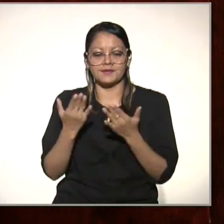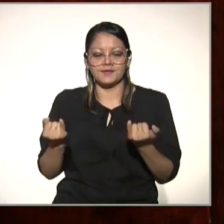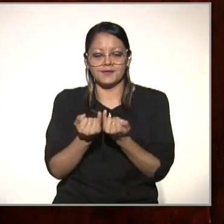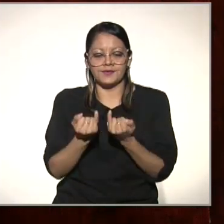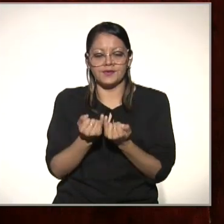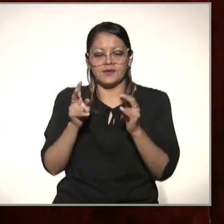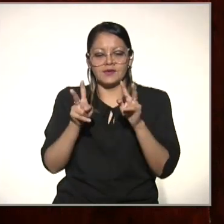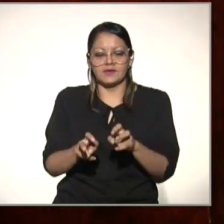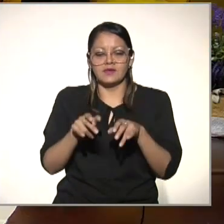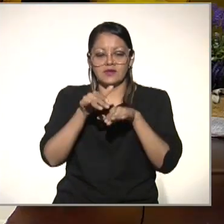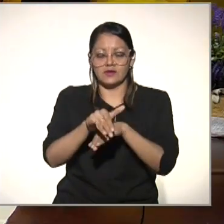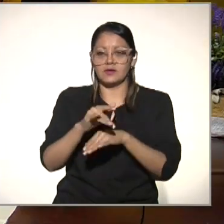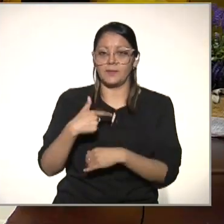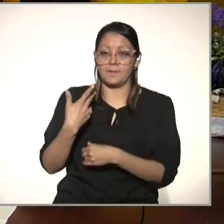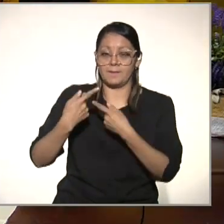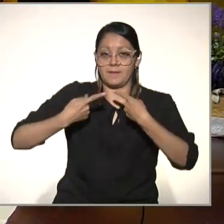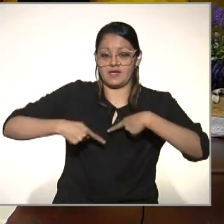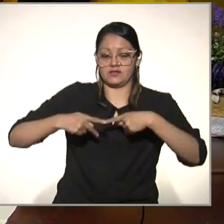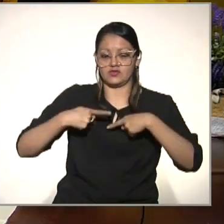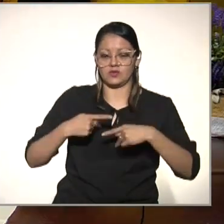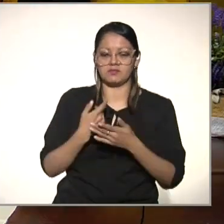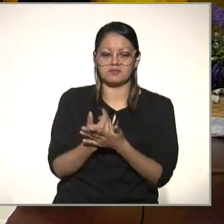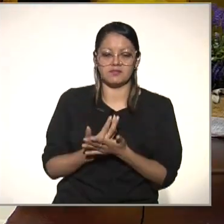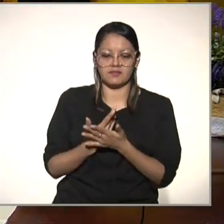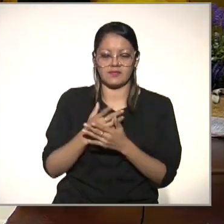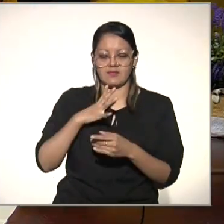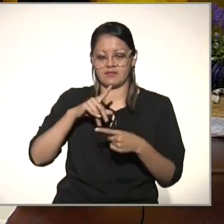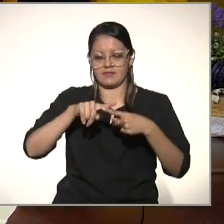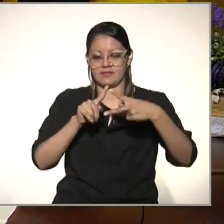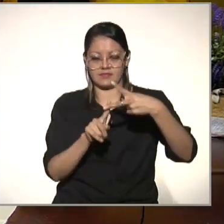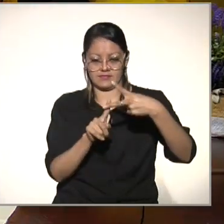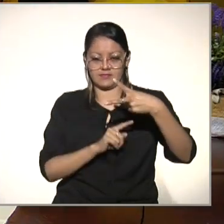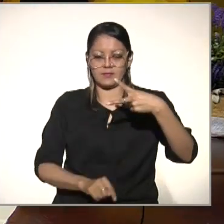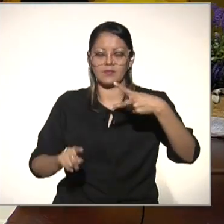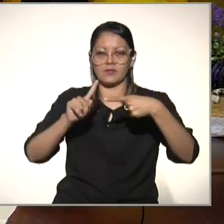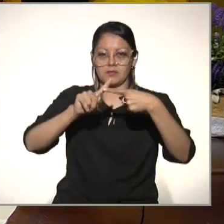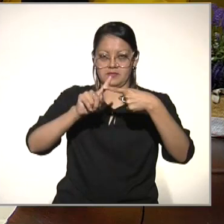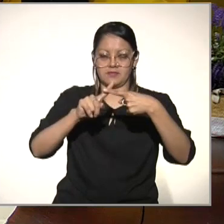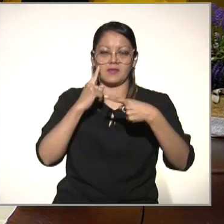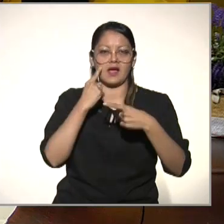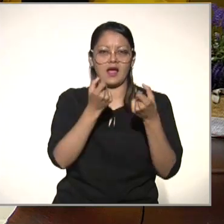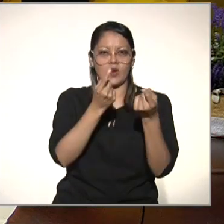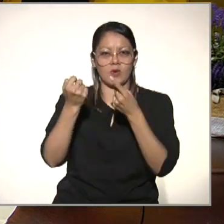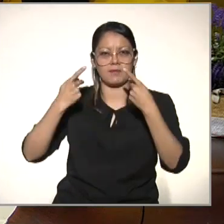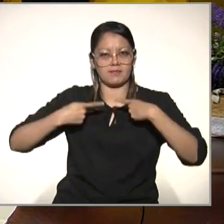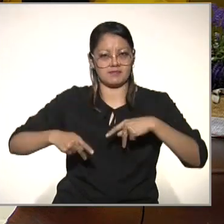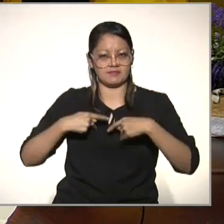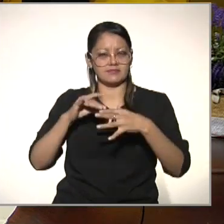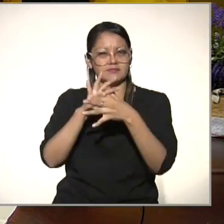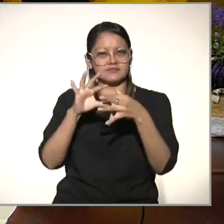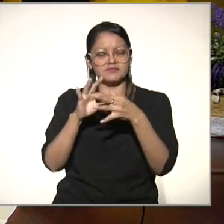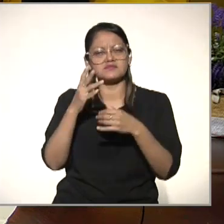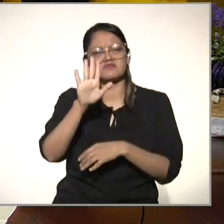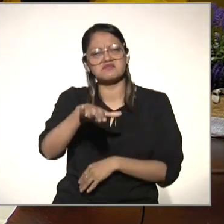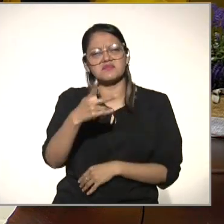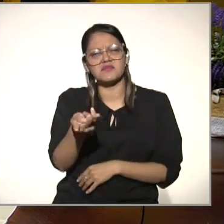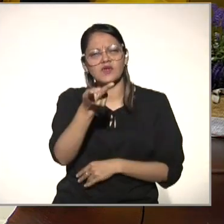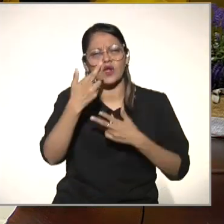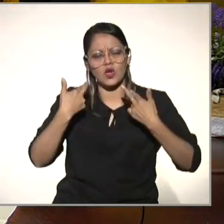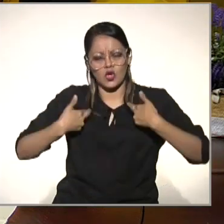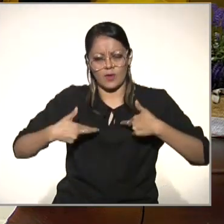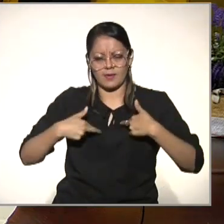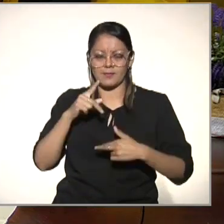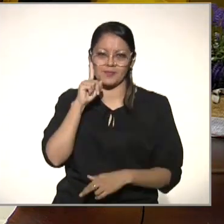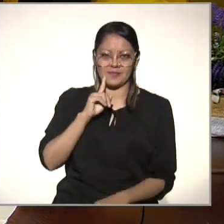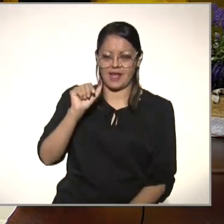Hablando de lo que se espera de las personas, tenemos 2 partes. Por un lado, varias personas nos han comentado de la ropa. Nos dice